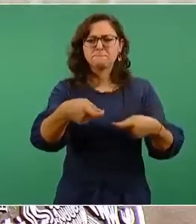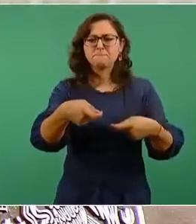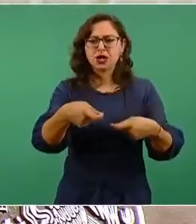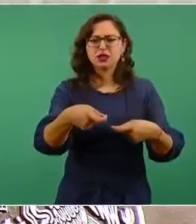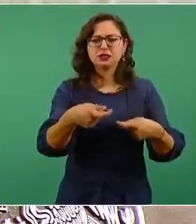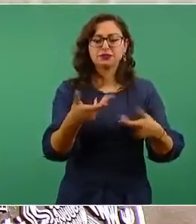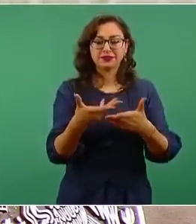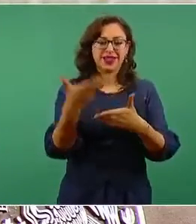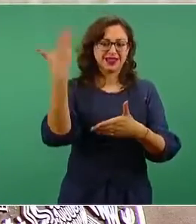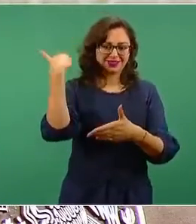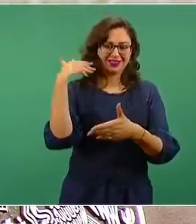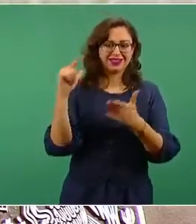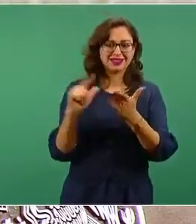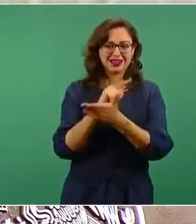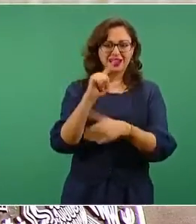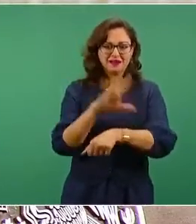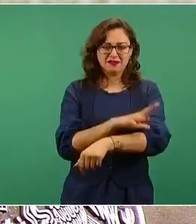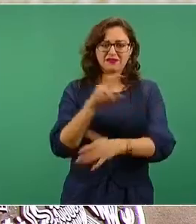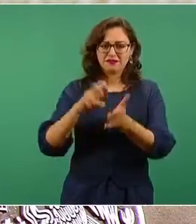reforma energética,